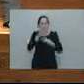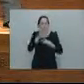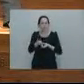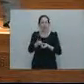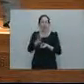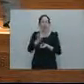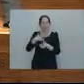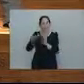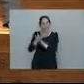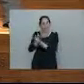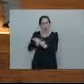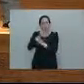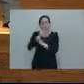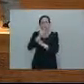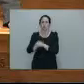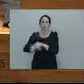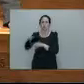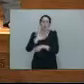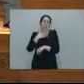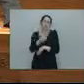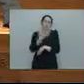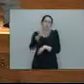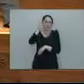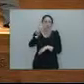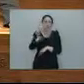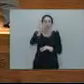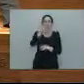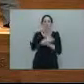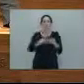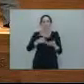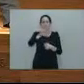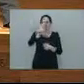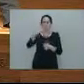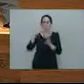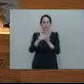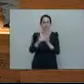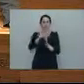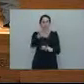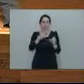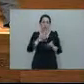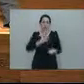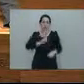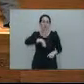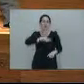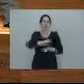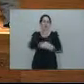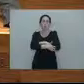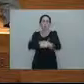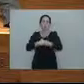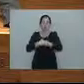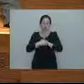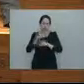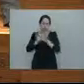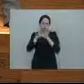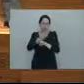datos, alguno más se podría dar. 4,5 millones de españoles son pobres desde el punto de vista energético, según